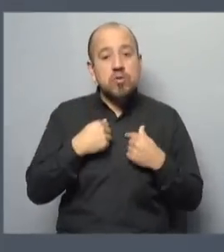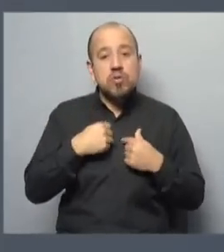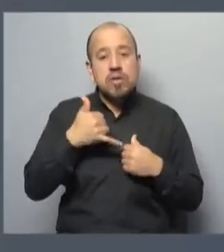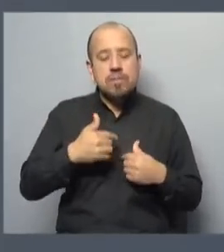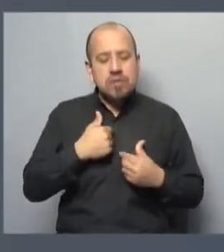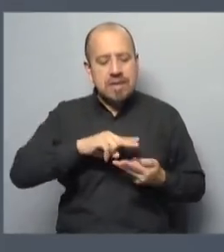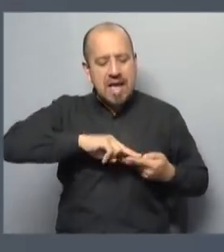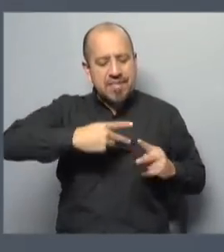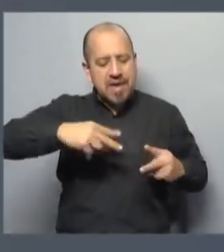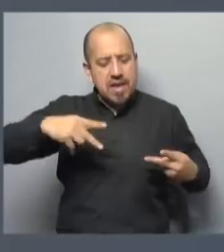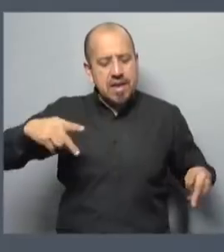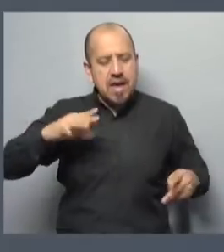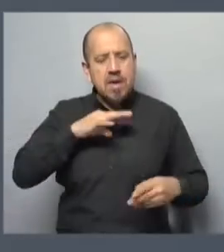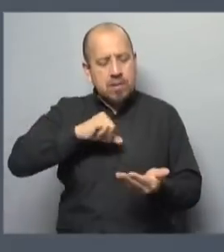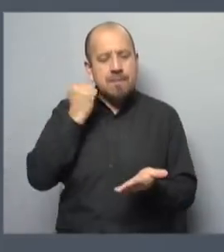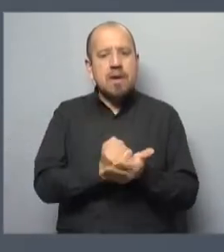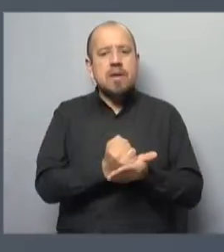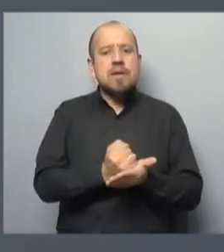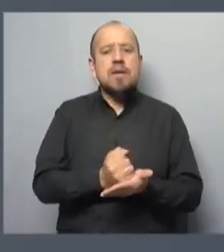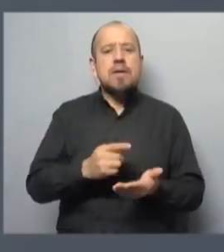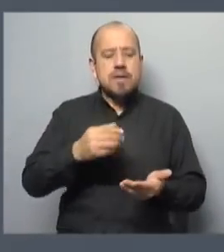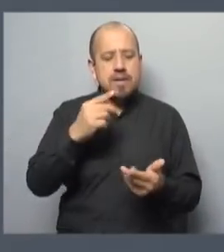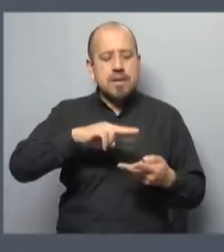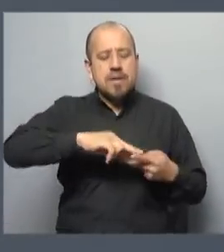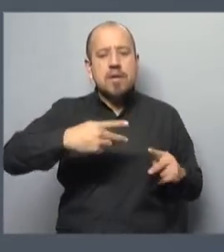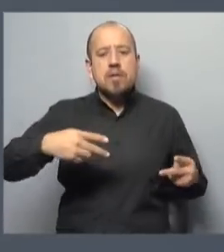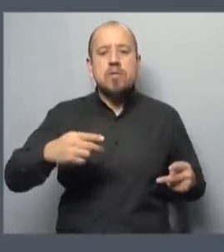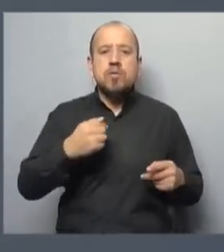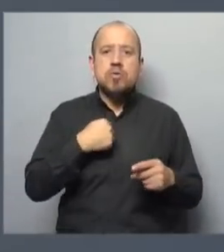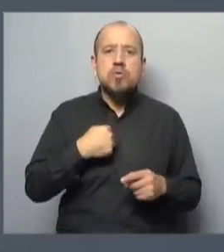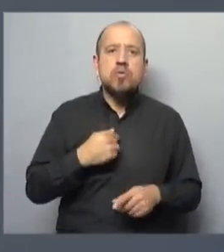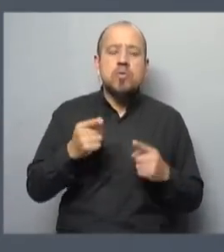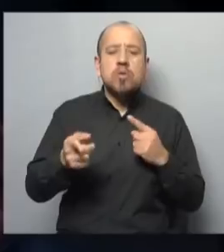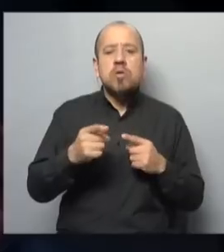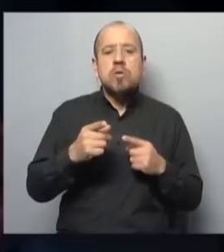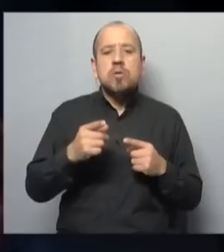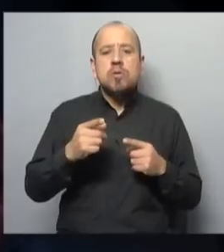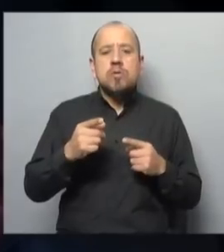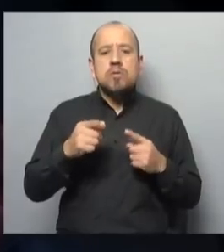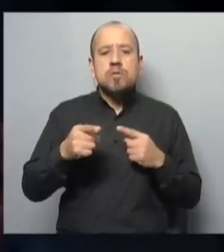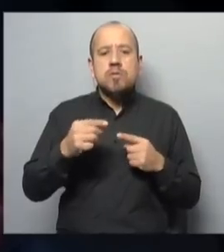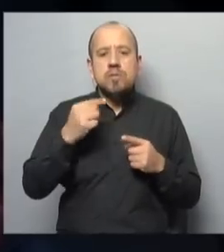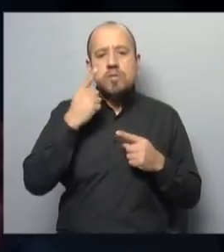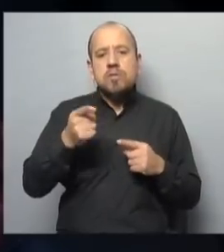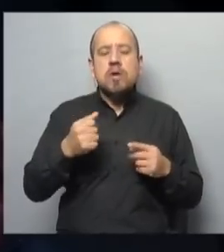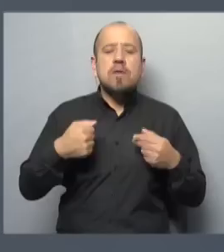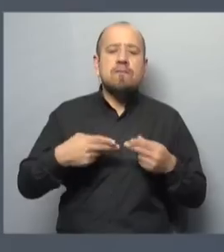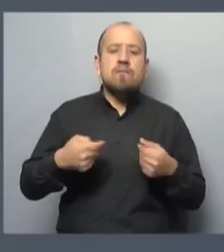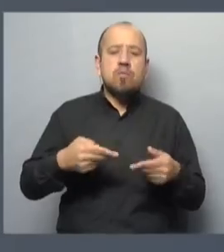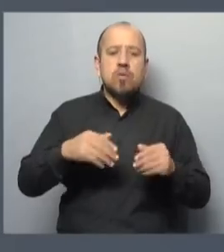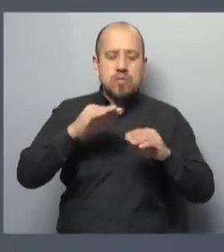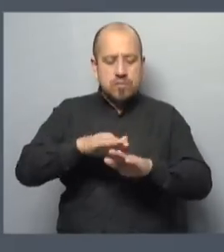y yo por lo menos lo veo muy relacionado por lo que he podido recorrer al al baby fútbol al fútbol infantil